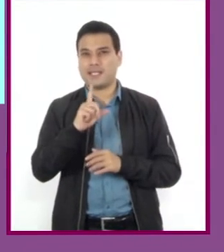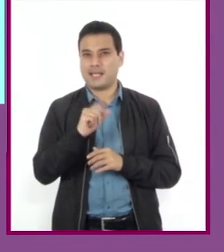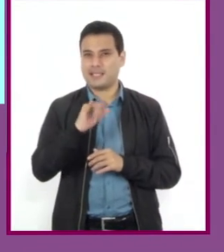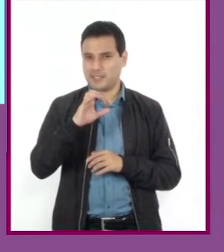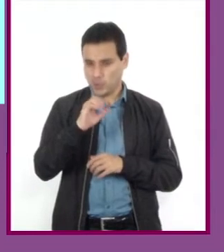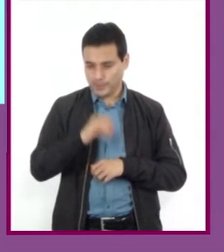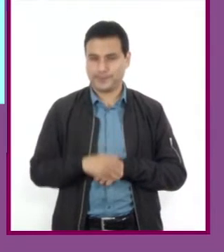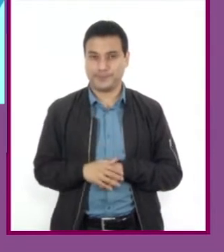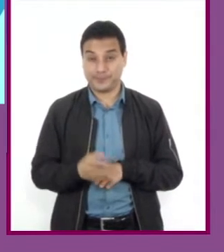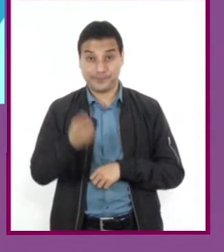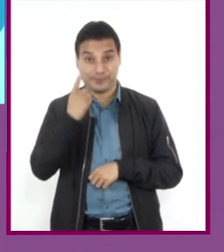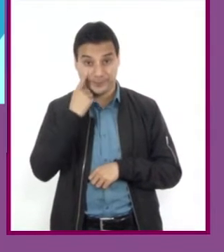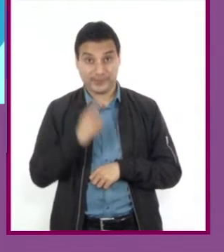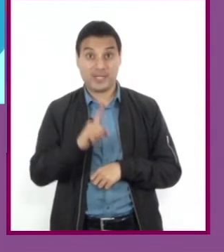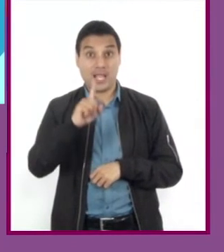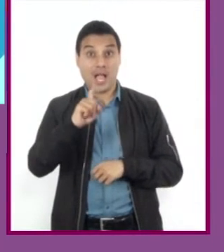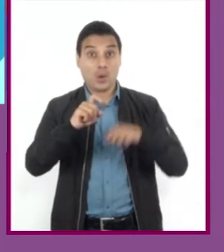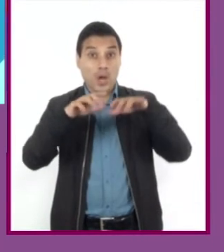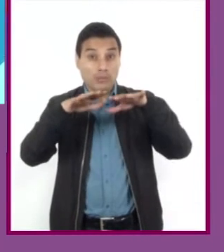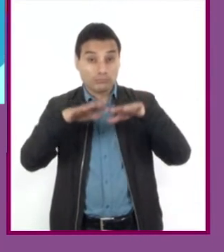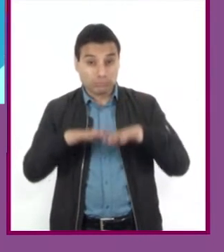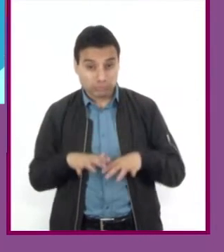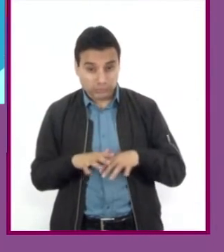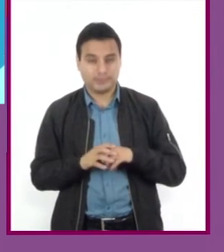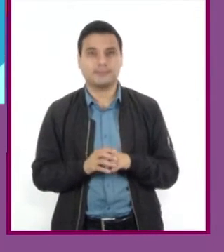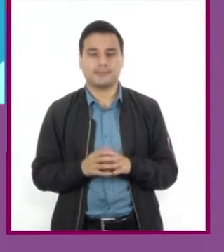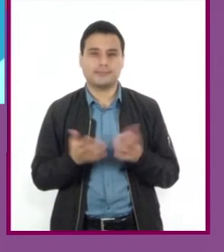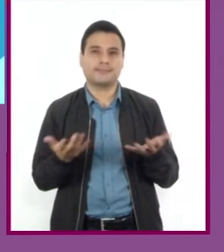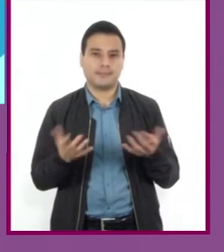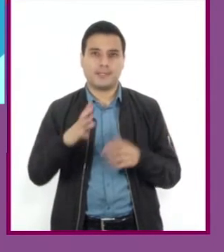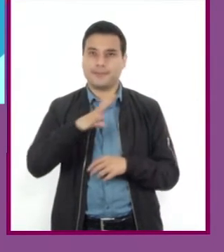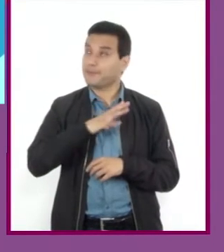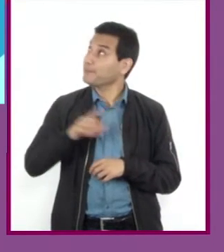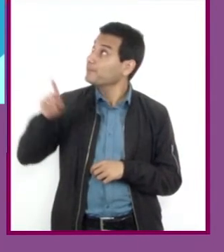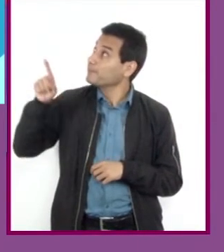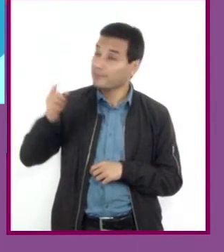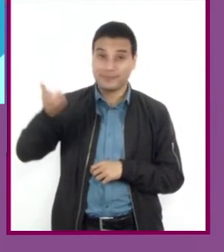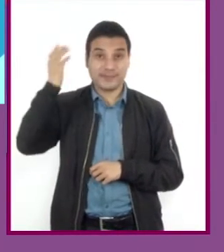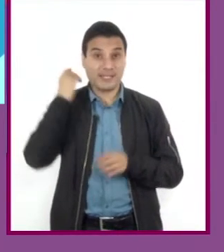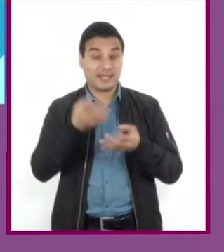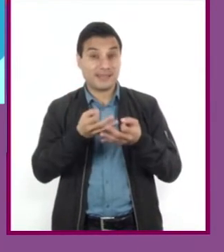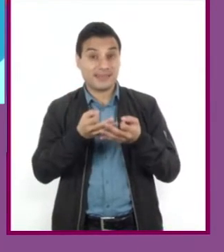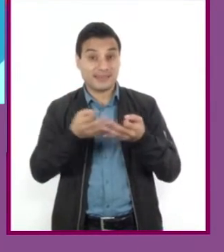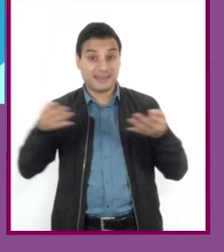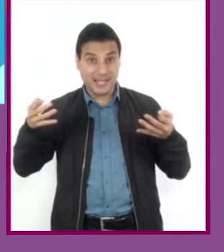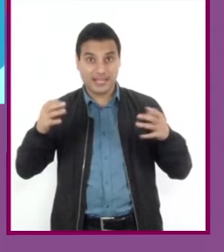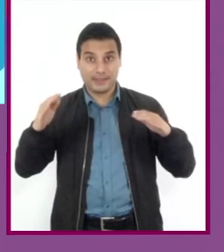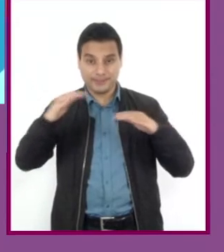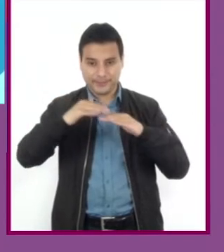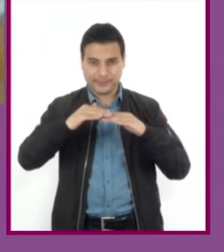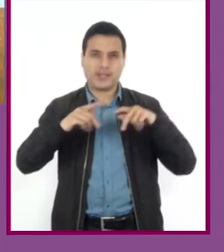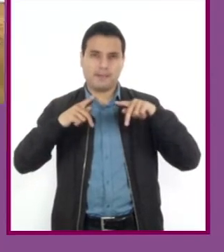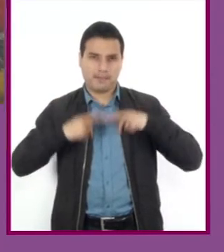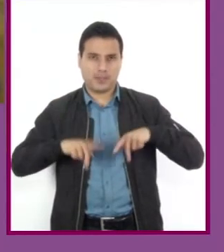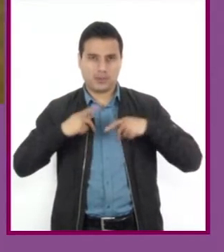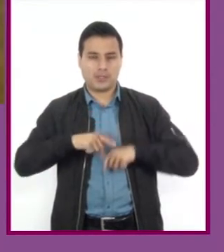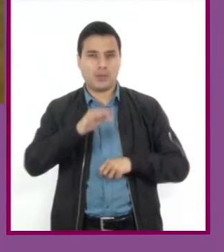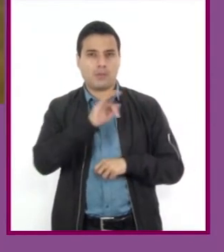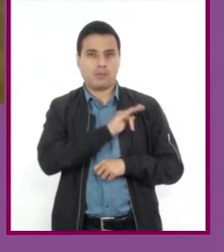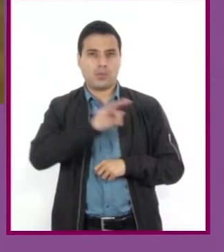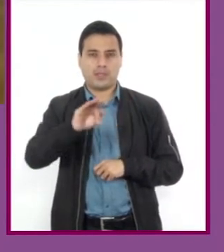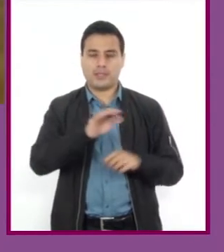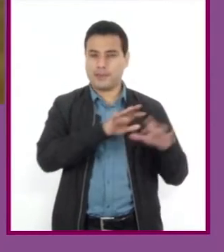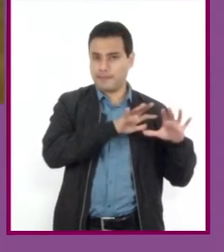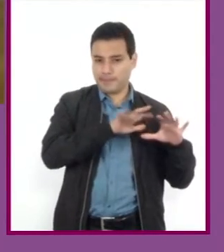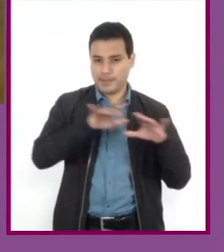aguas interoceánicas, el noreste de Asia y de América integraron un solo territorio, por donde cruzaron nuestros antepasados. Eran